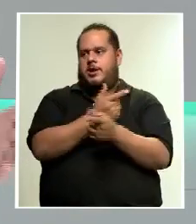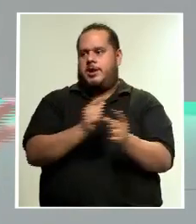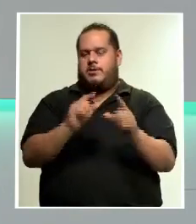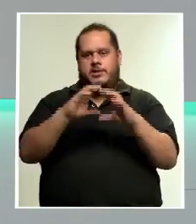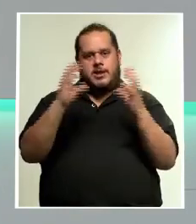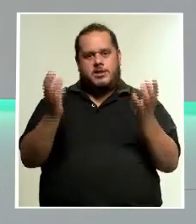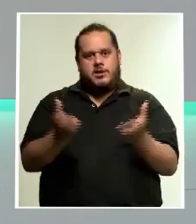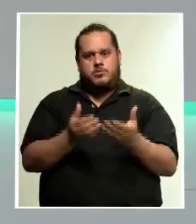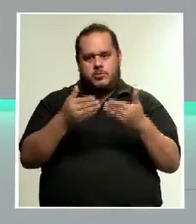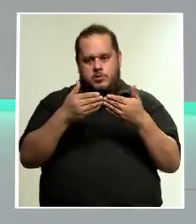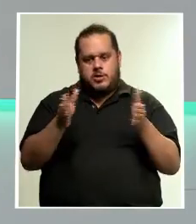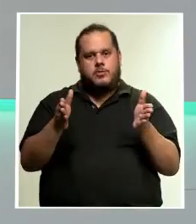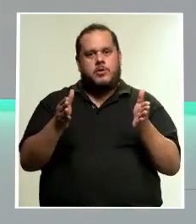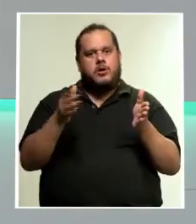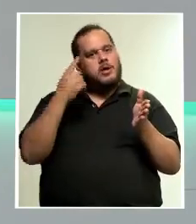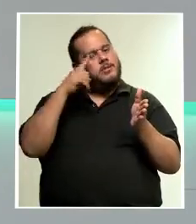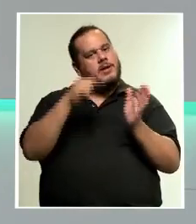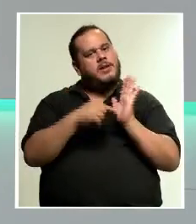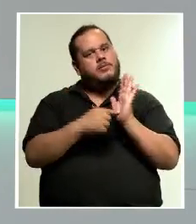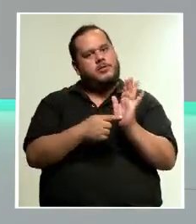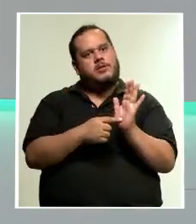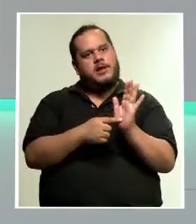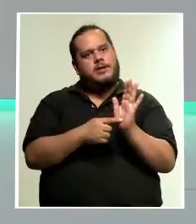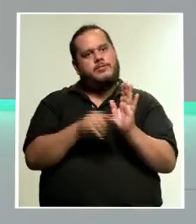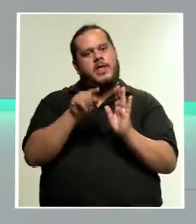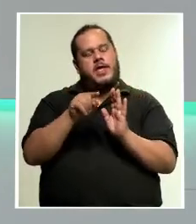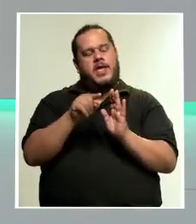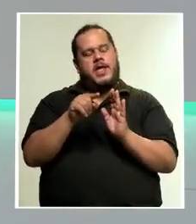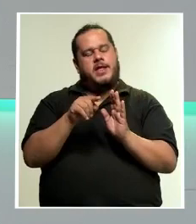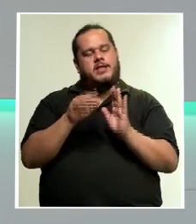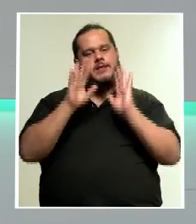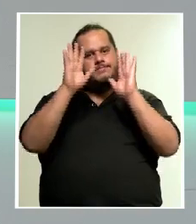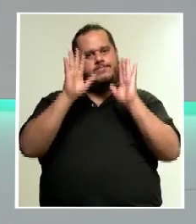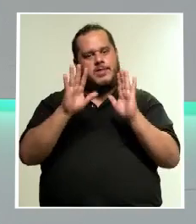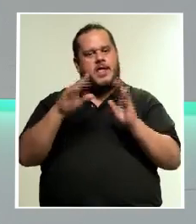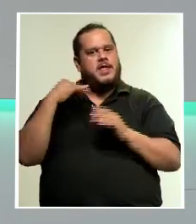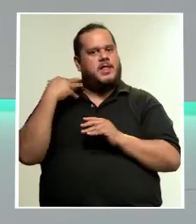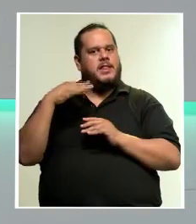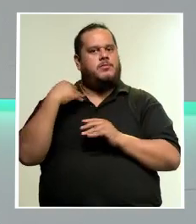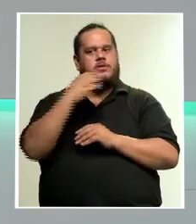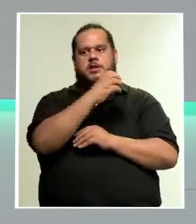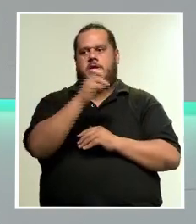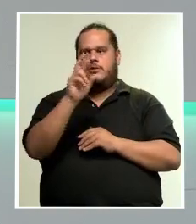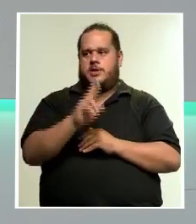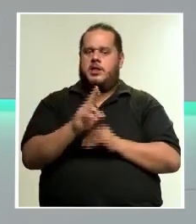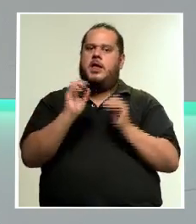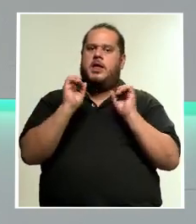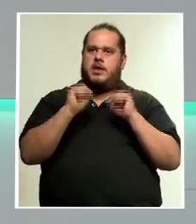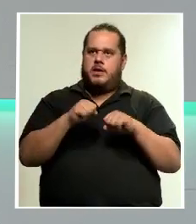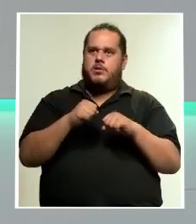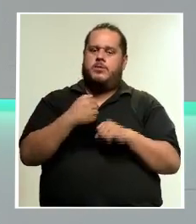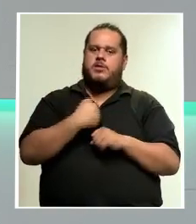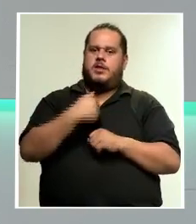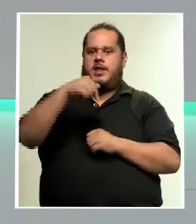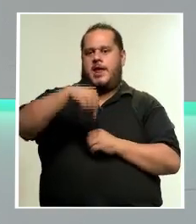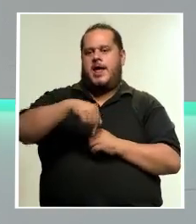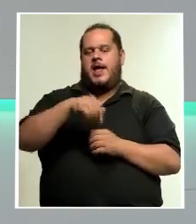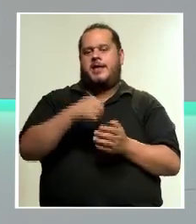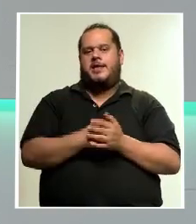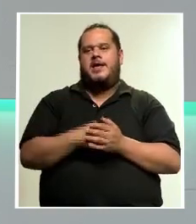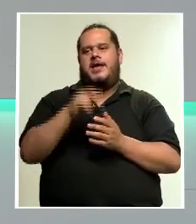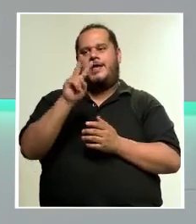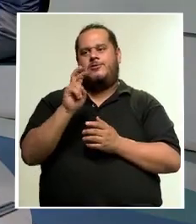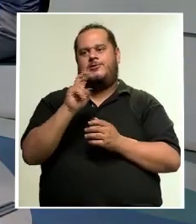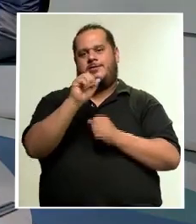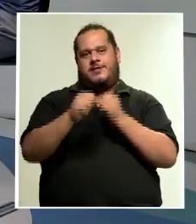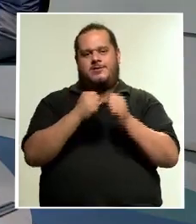mundo, nos abrió las puertas para mostrar esta maravilla que es la música costarricense y que podemos tener acá en Audiotopía Bicentenario. Bueno,